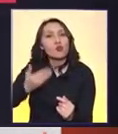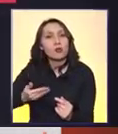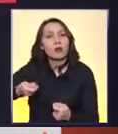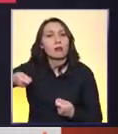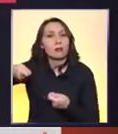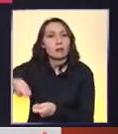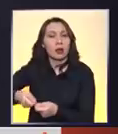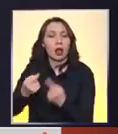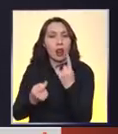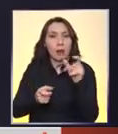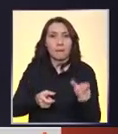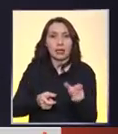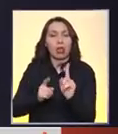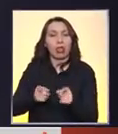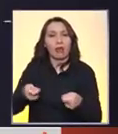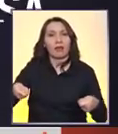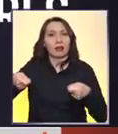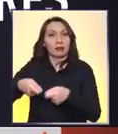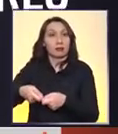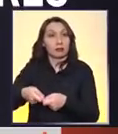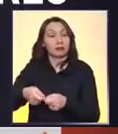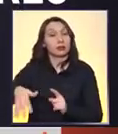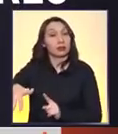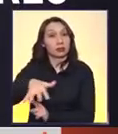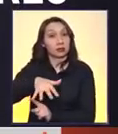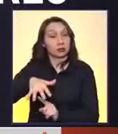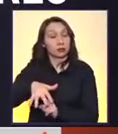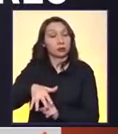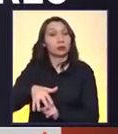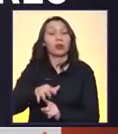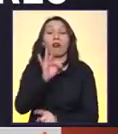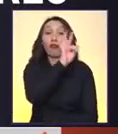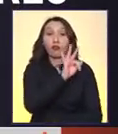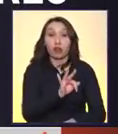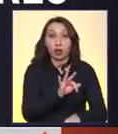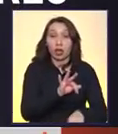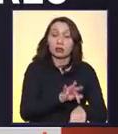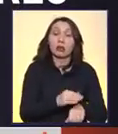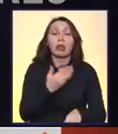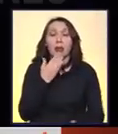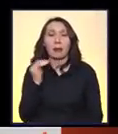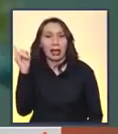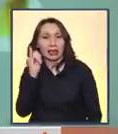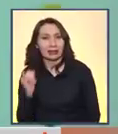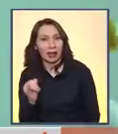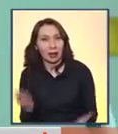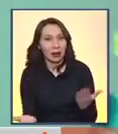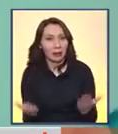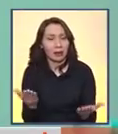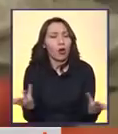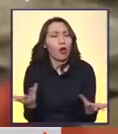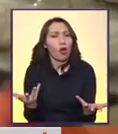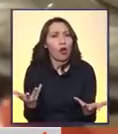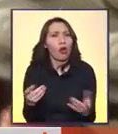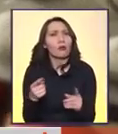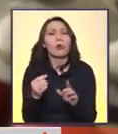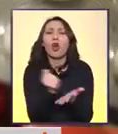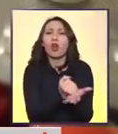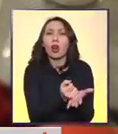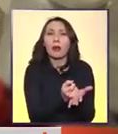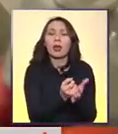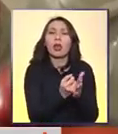que cada persona tiene que hacer, situación que corre para Fonasa y por ende para las ISAPRES. ¿Cómo entran estos medicamentos